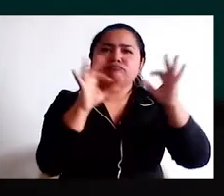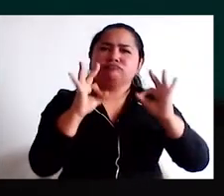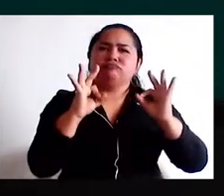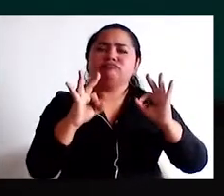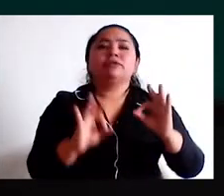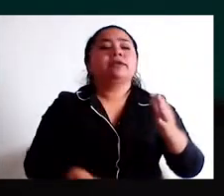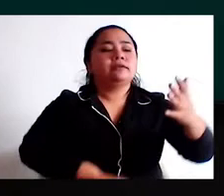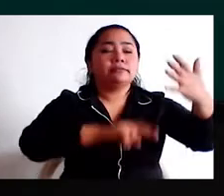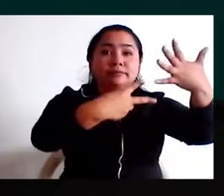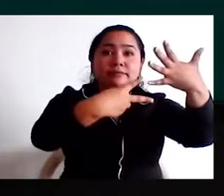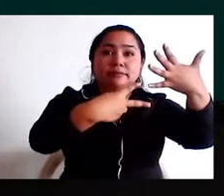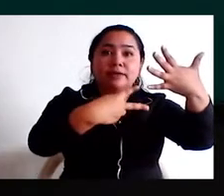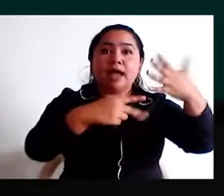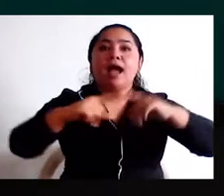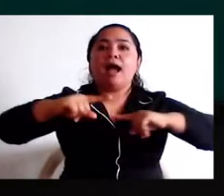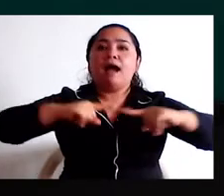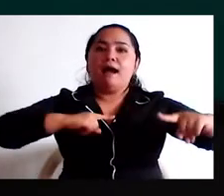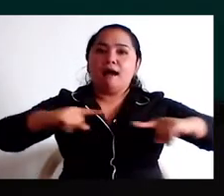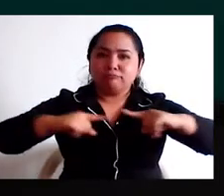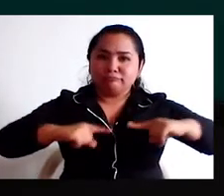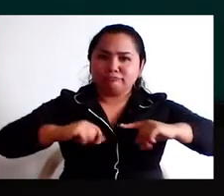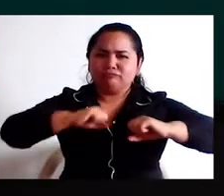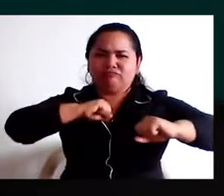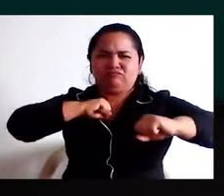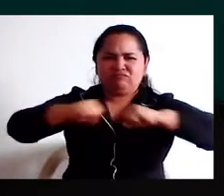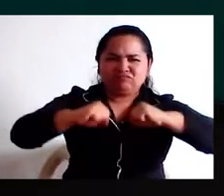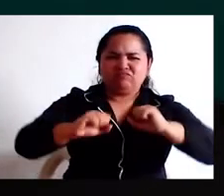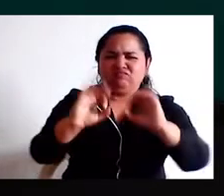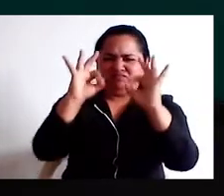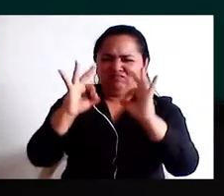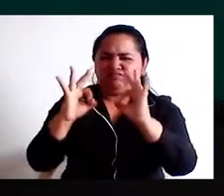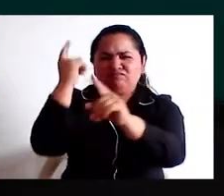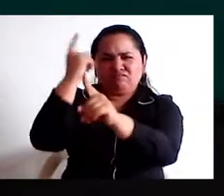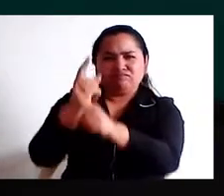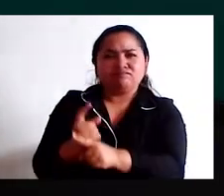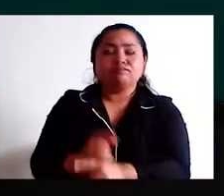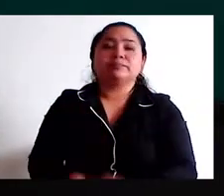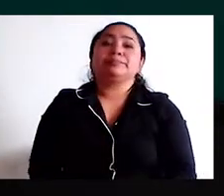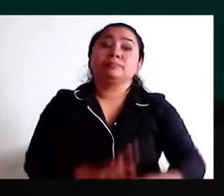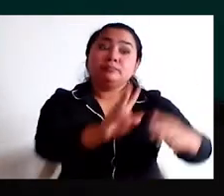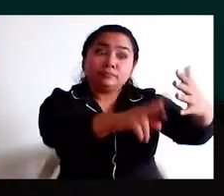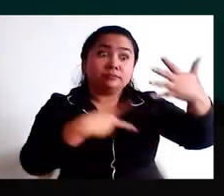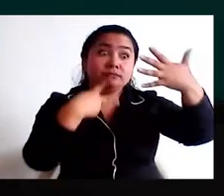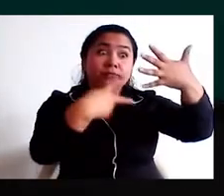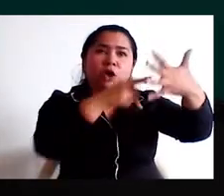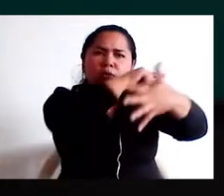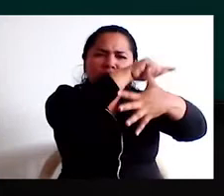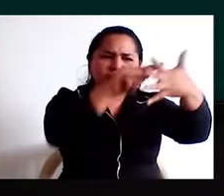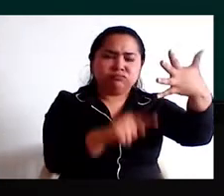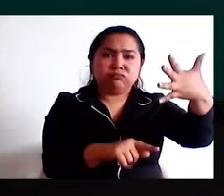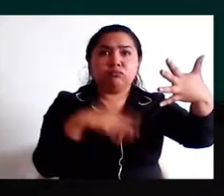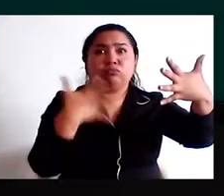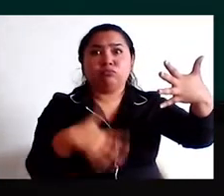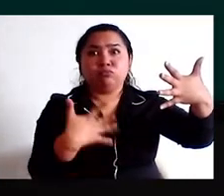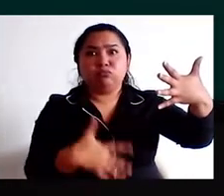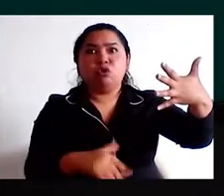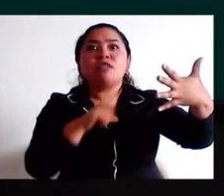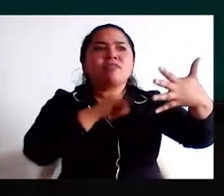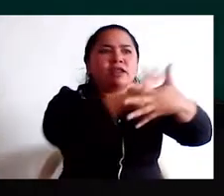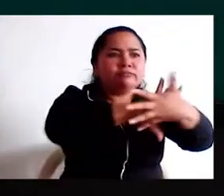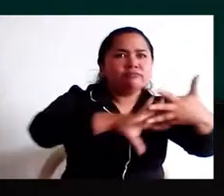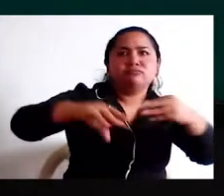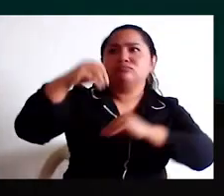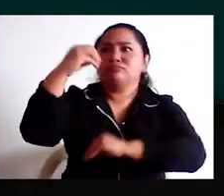excelencia y calidad y finalmente administración y gestión eficiente y transparente estos siete principios se